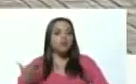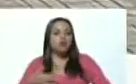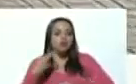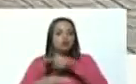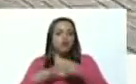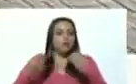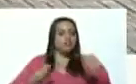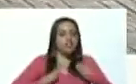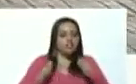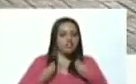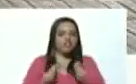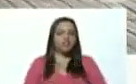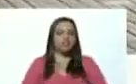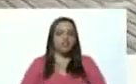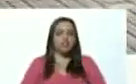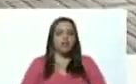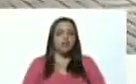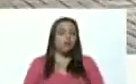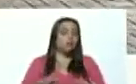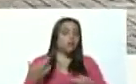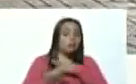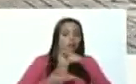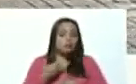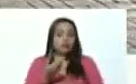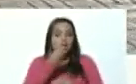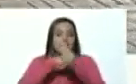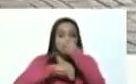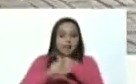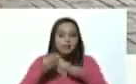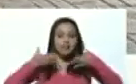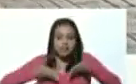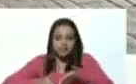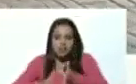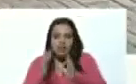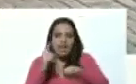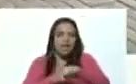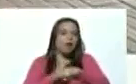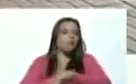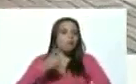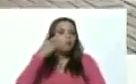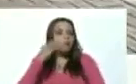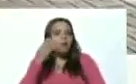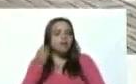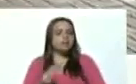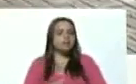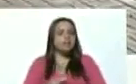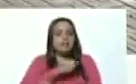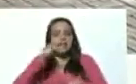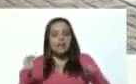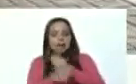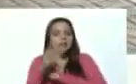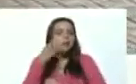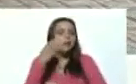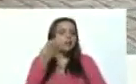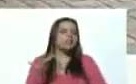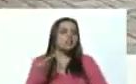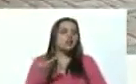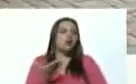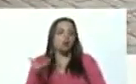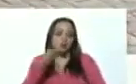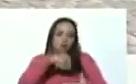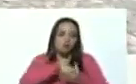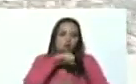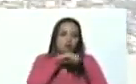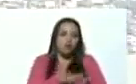una revolución que se alimenta de su trayectoria, de su experiencia, que convierte la experiencia en un patrimonio